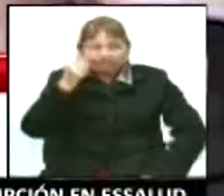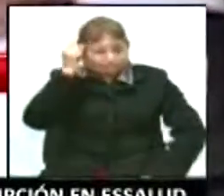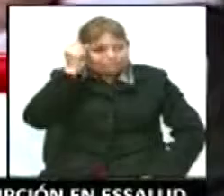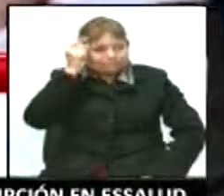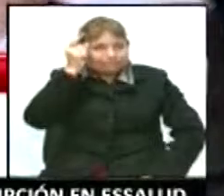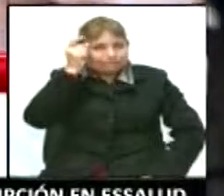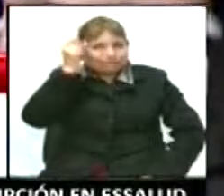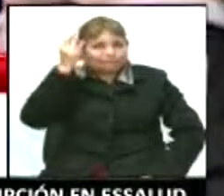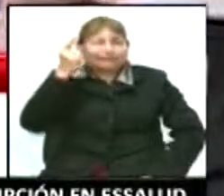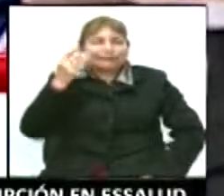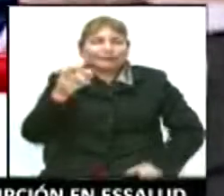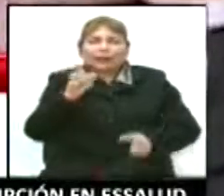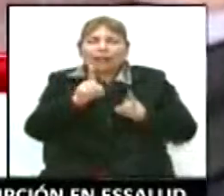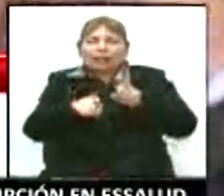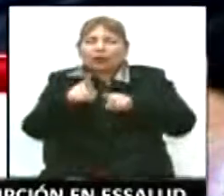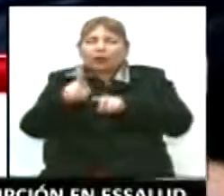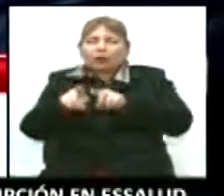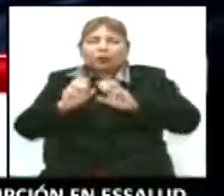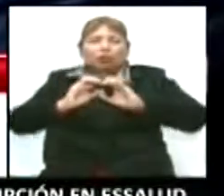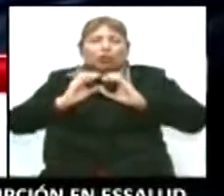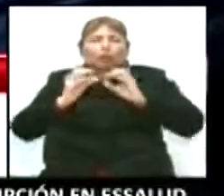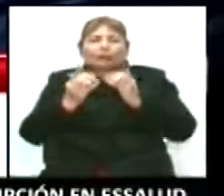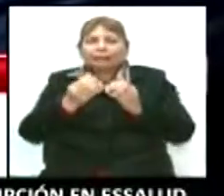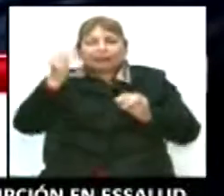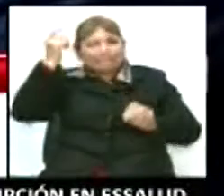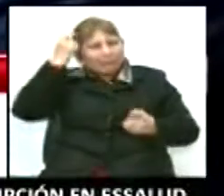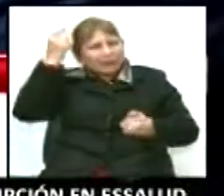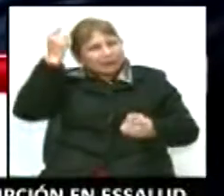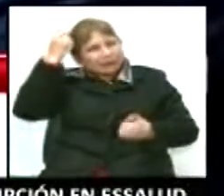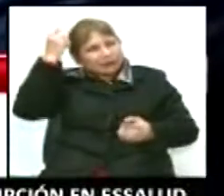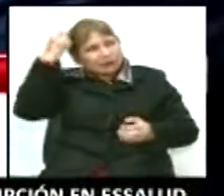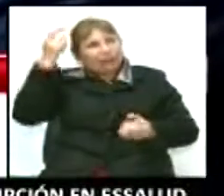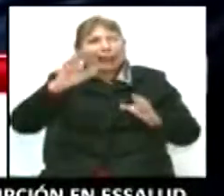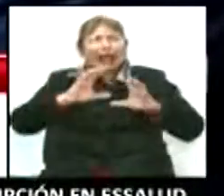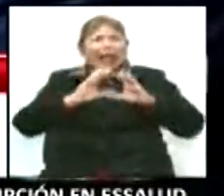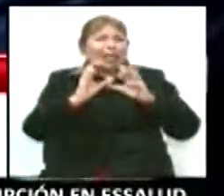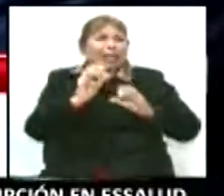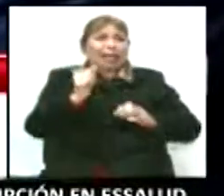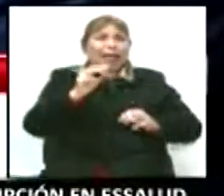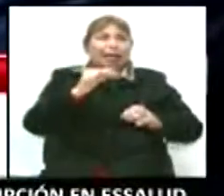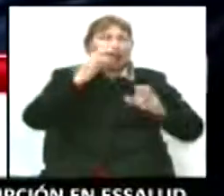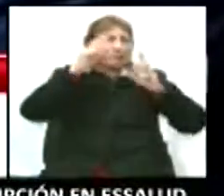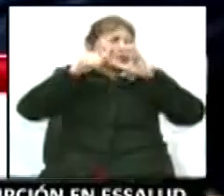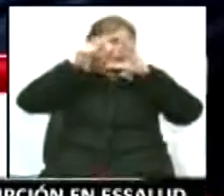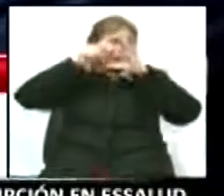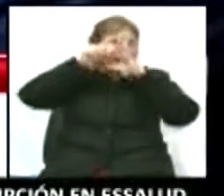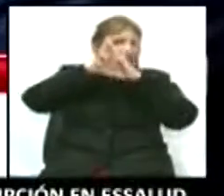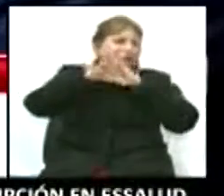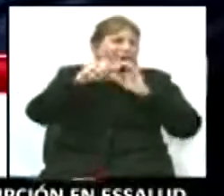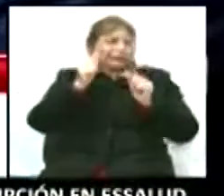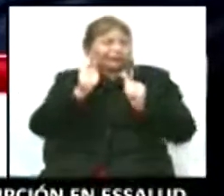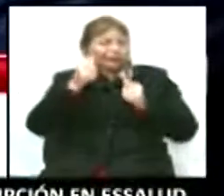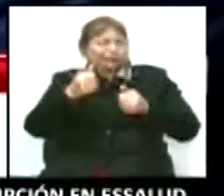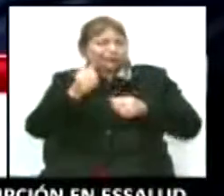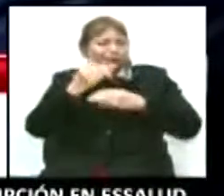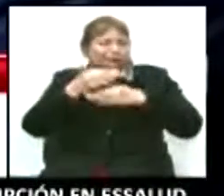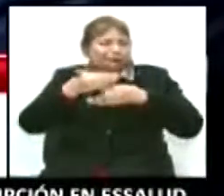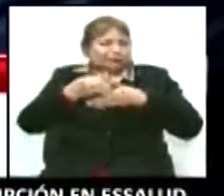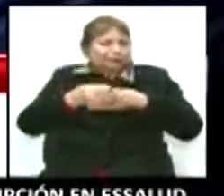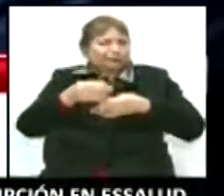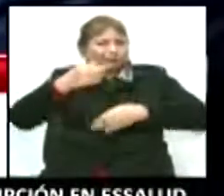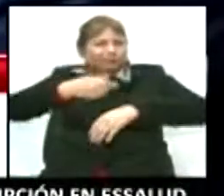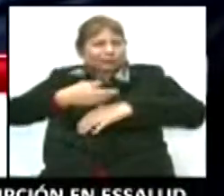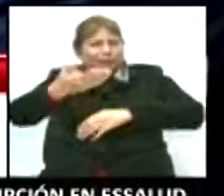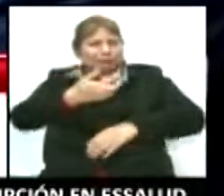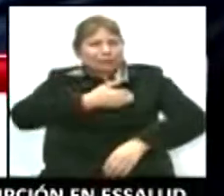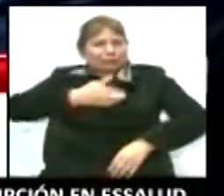hay algunos congresistas que estén pensando en la Cámara, en quedar bien y decir sí, cumplí con los plazos, con la imposición